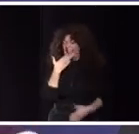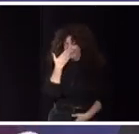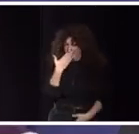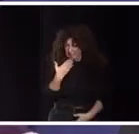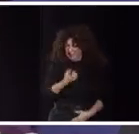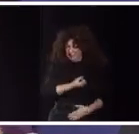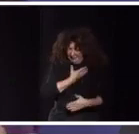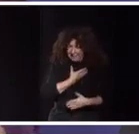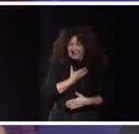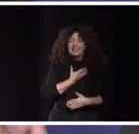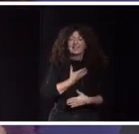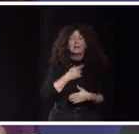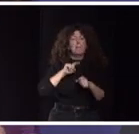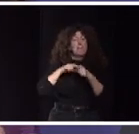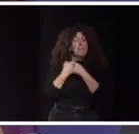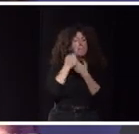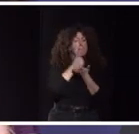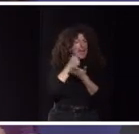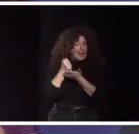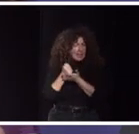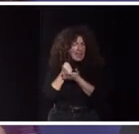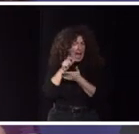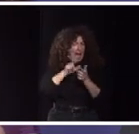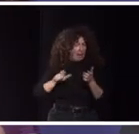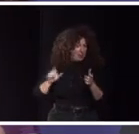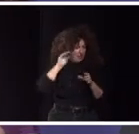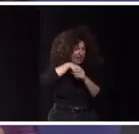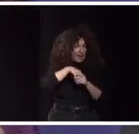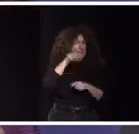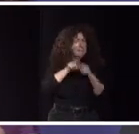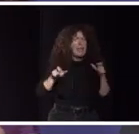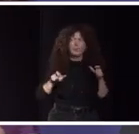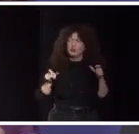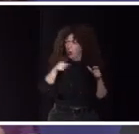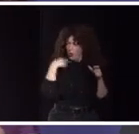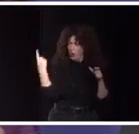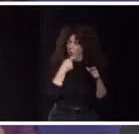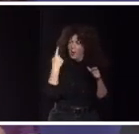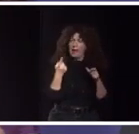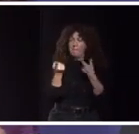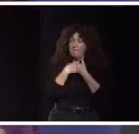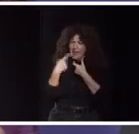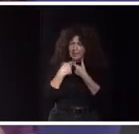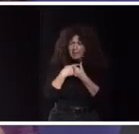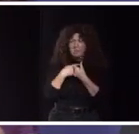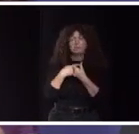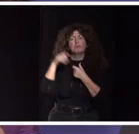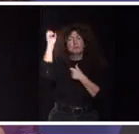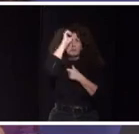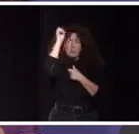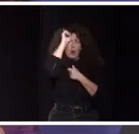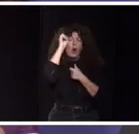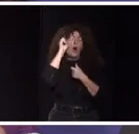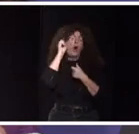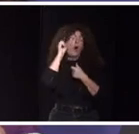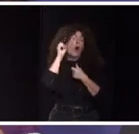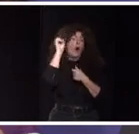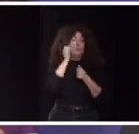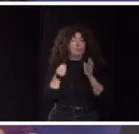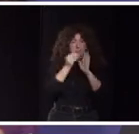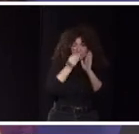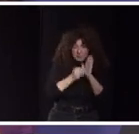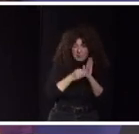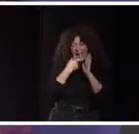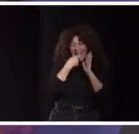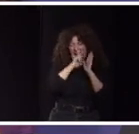corazón a toda la militancia, a todas las personas que habéis participado, que habéis aportado, que habéis hecho enmiendas al documento, a